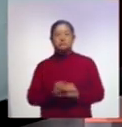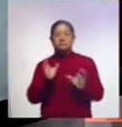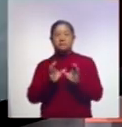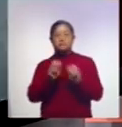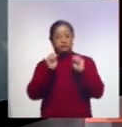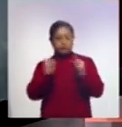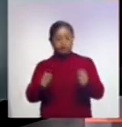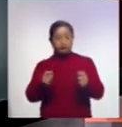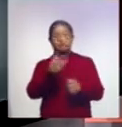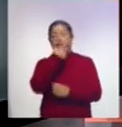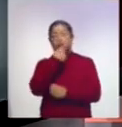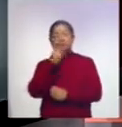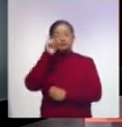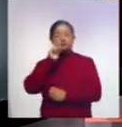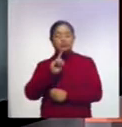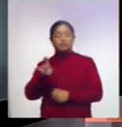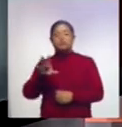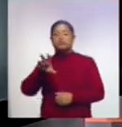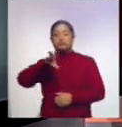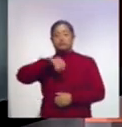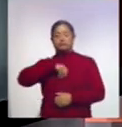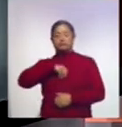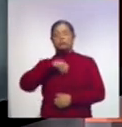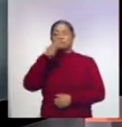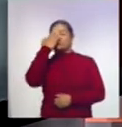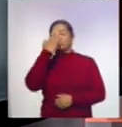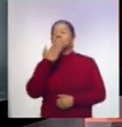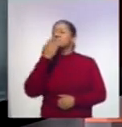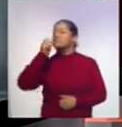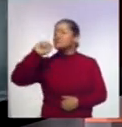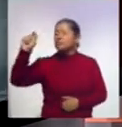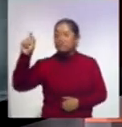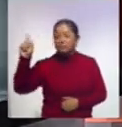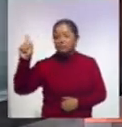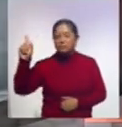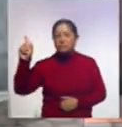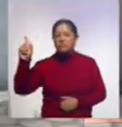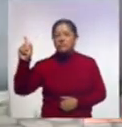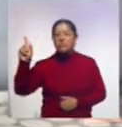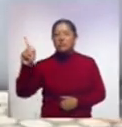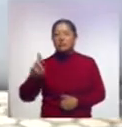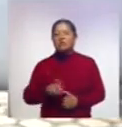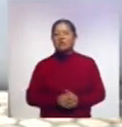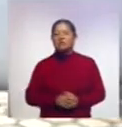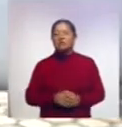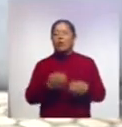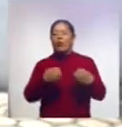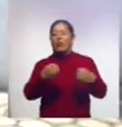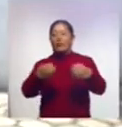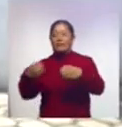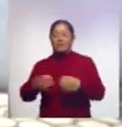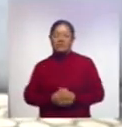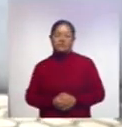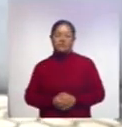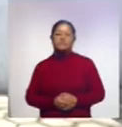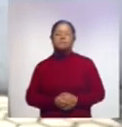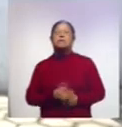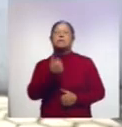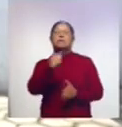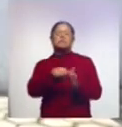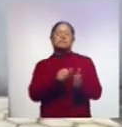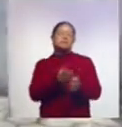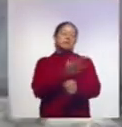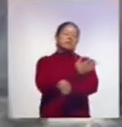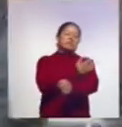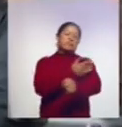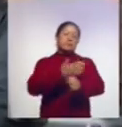a mujeres y hombres que adquieren habilidades y competencias ocupacionales. En los últimos 6 meses, el Centro de